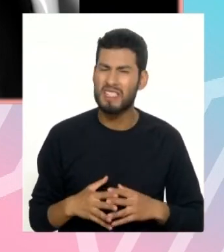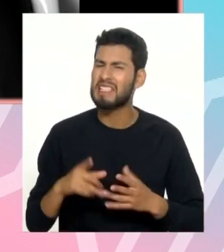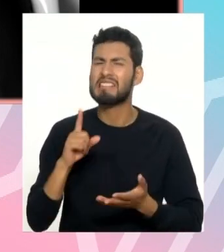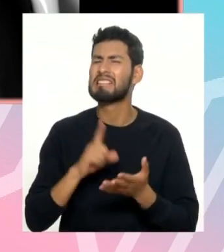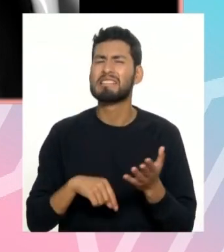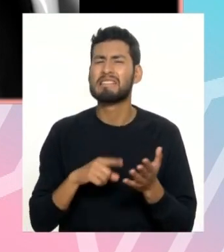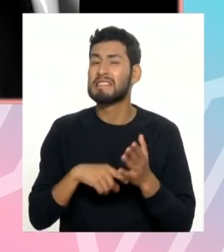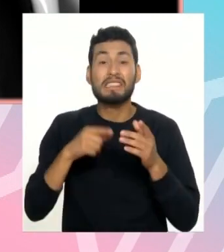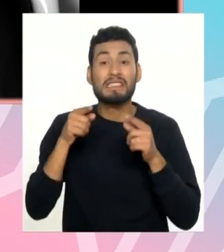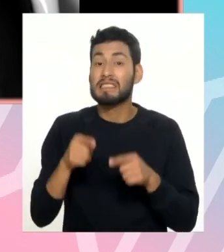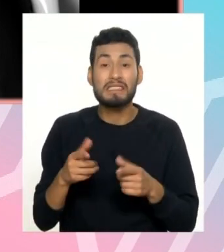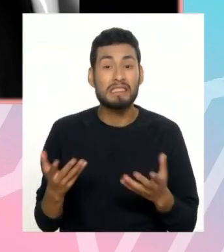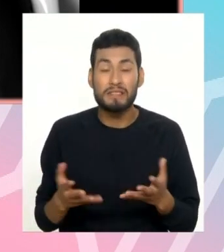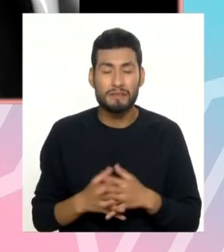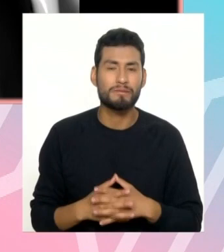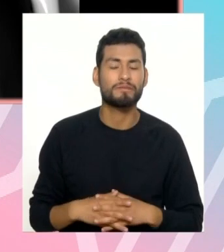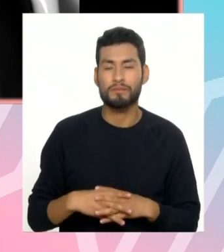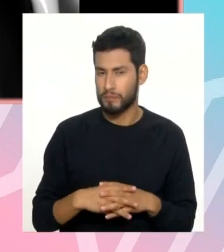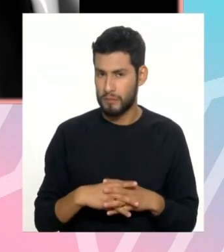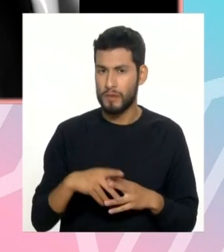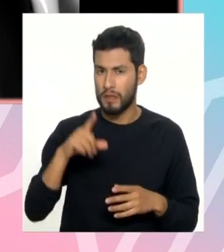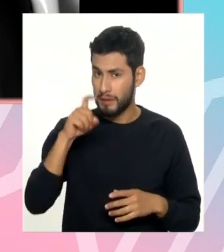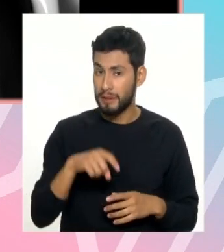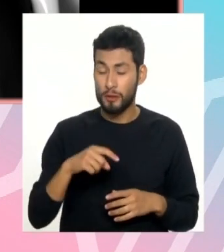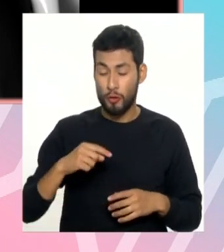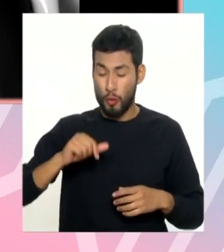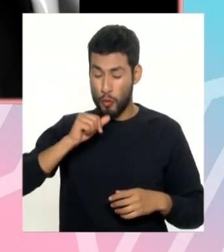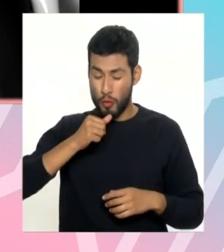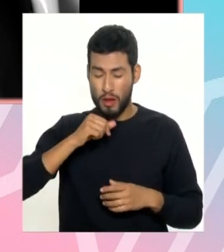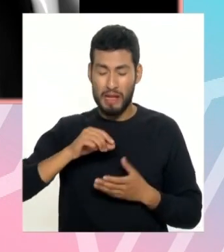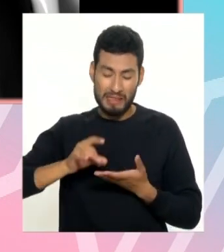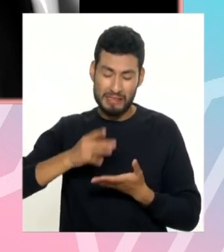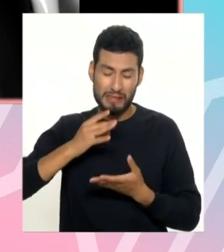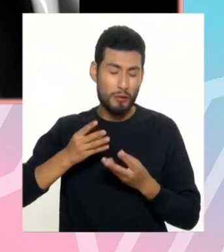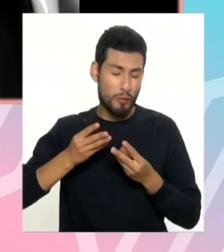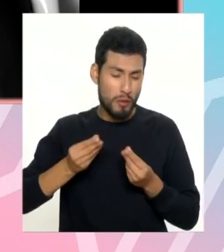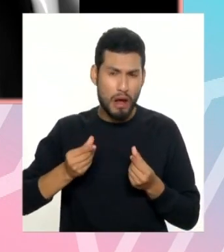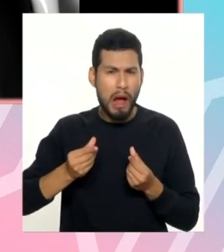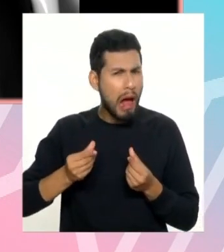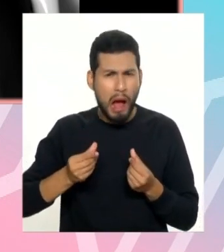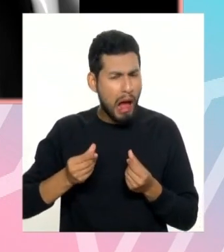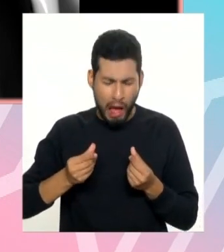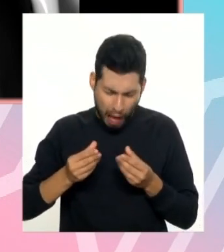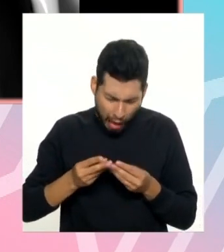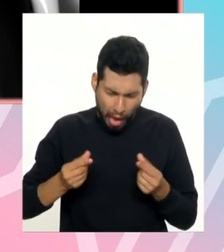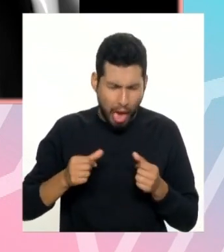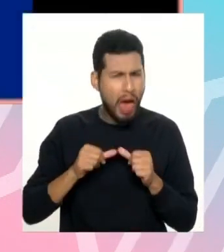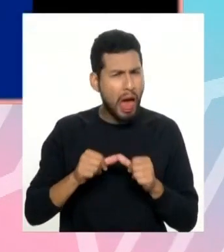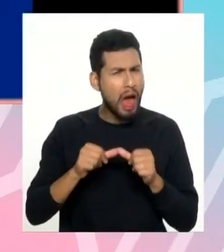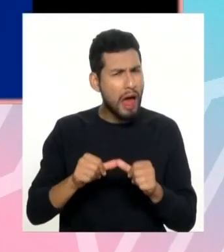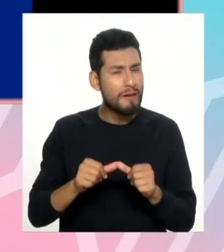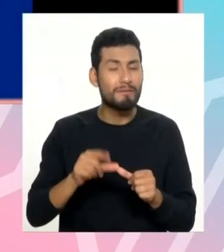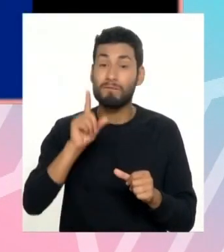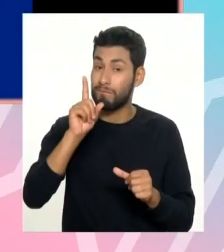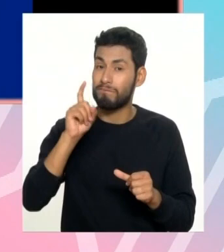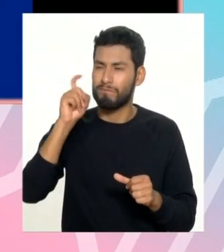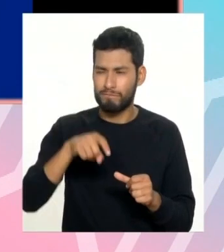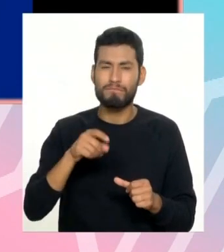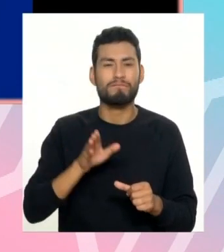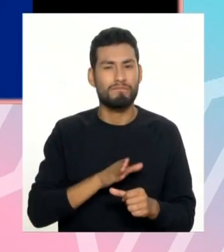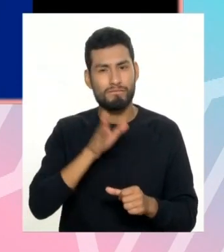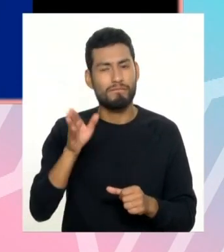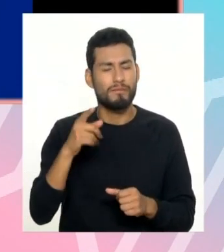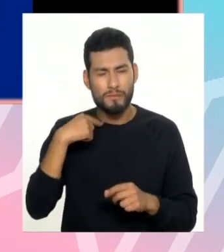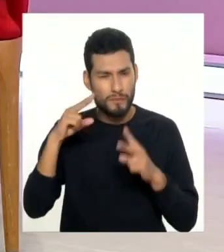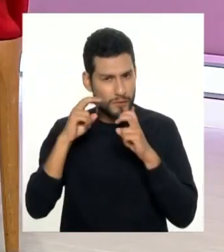deberíamos hacer en estos casos? Generalmente, tratar el dolor y si es que el dolor no calma, recién se empezaría a buscar, a tomar otros